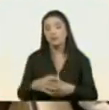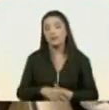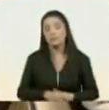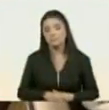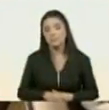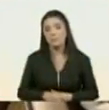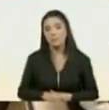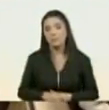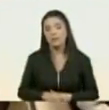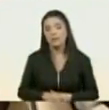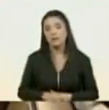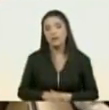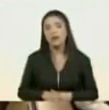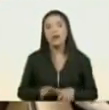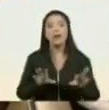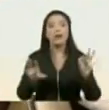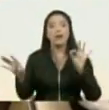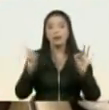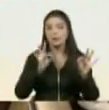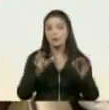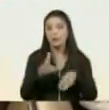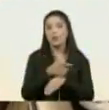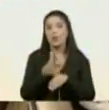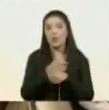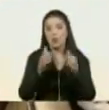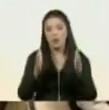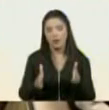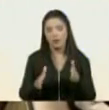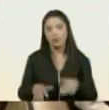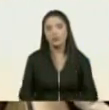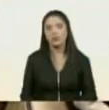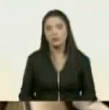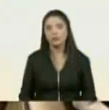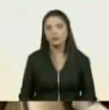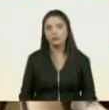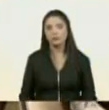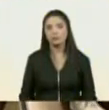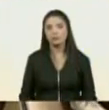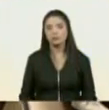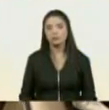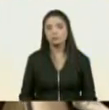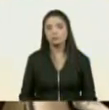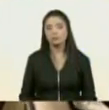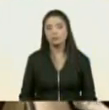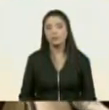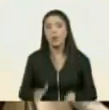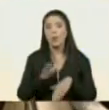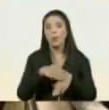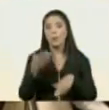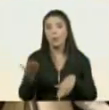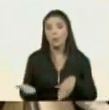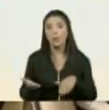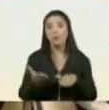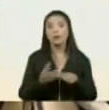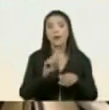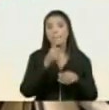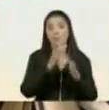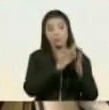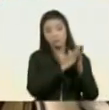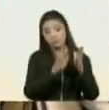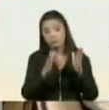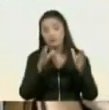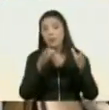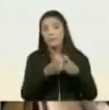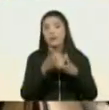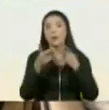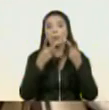2017, la elección de gobernadoras y de gobernadores, por una razón muy sencilla, porque durante todo el primer semestre los partidos